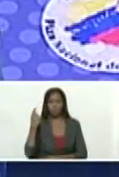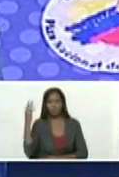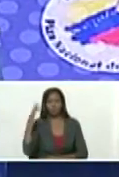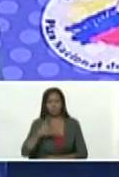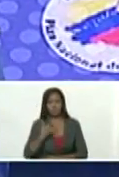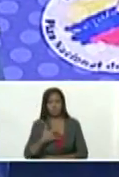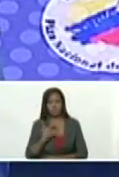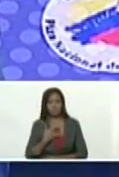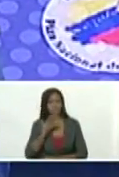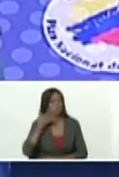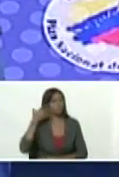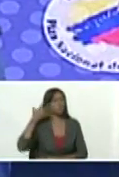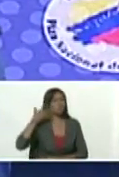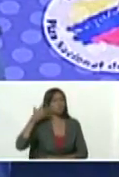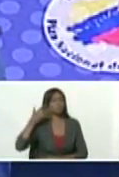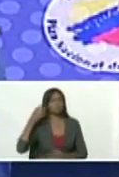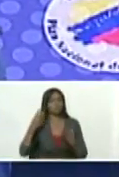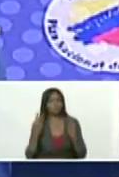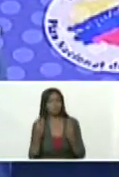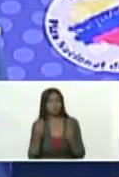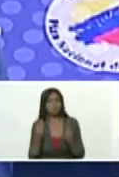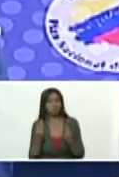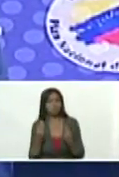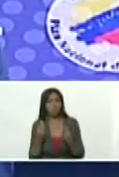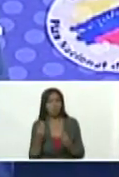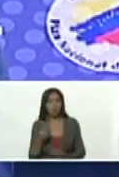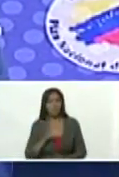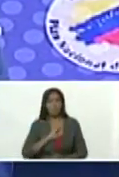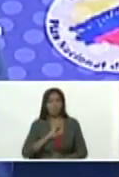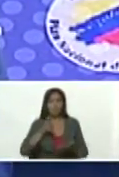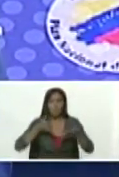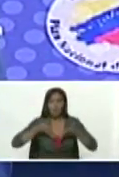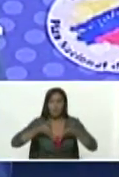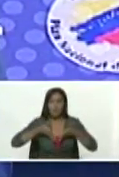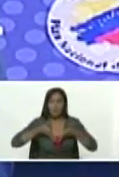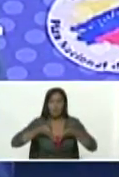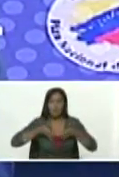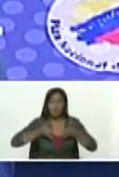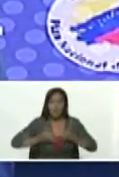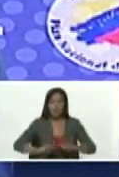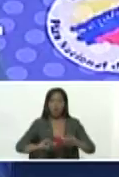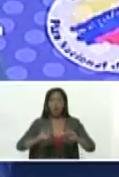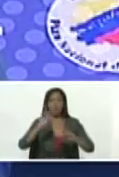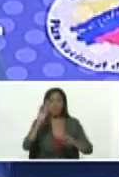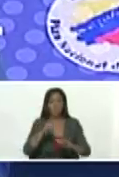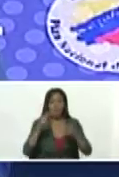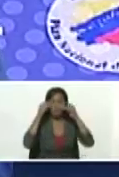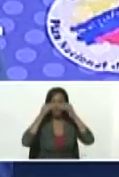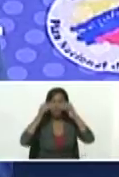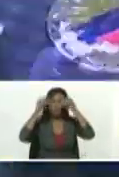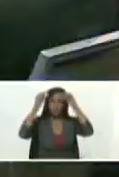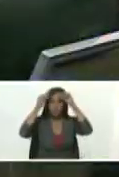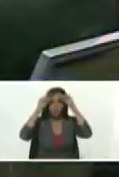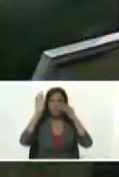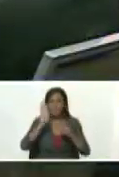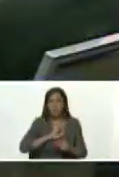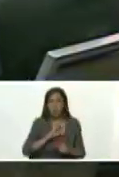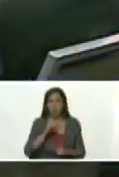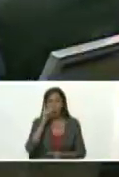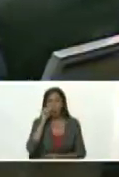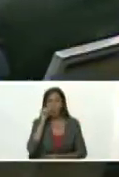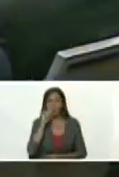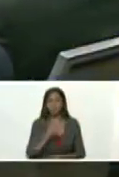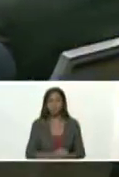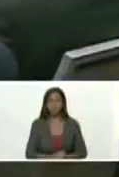sentirnos orgullosos de ser hijos de este gran hombre también, Simón Rodríguez, el gran